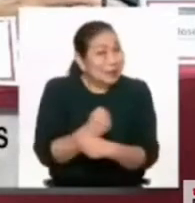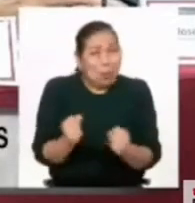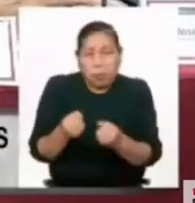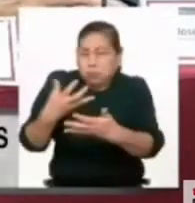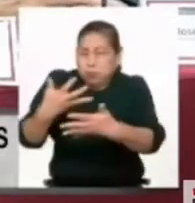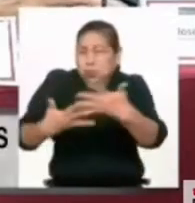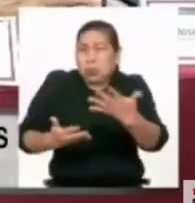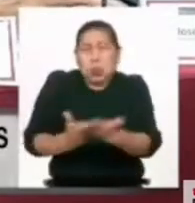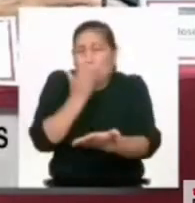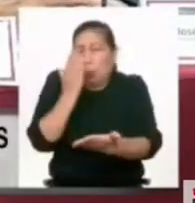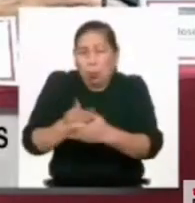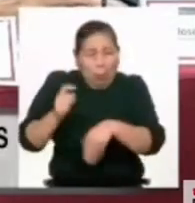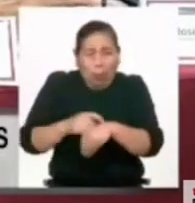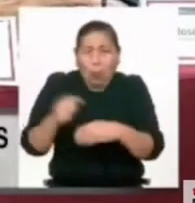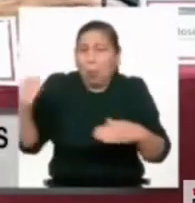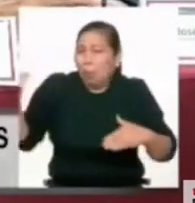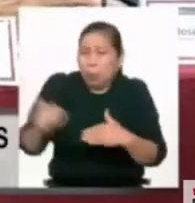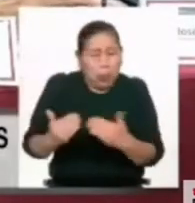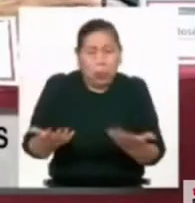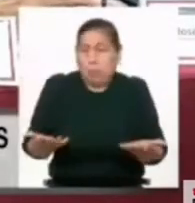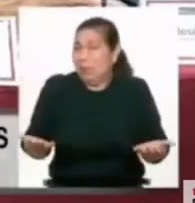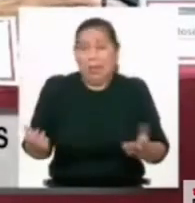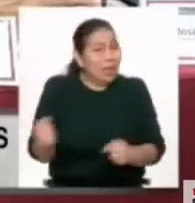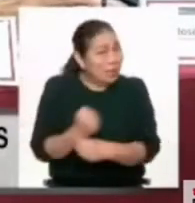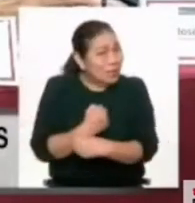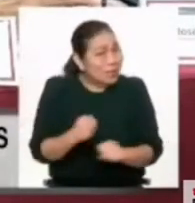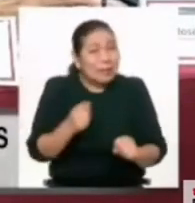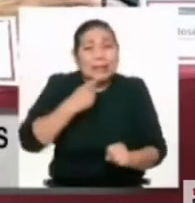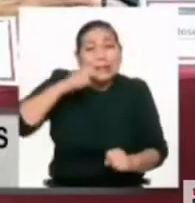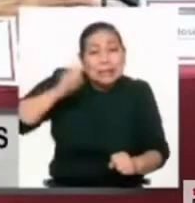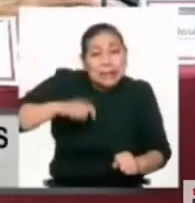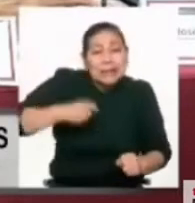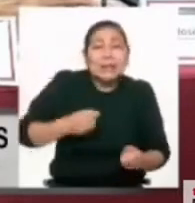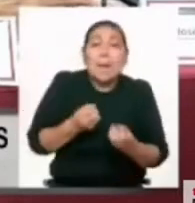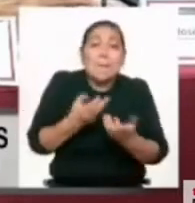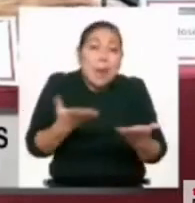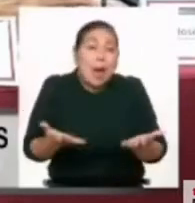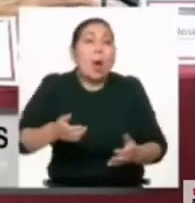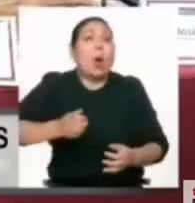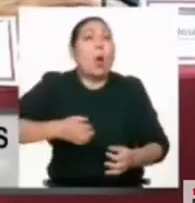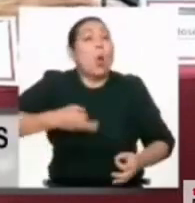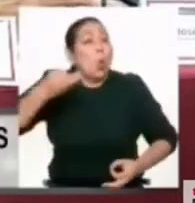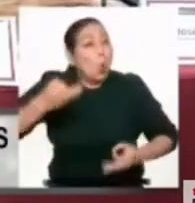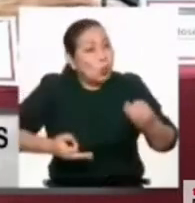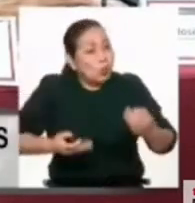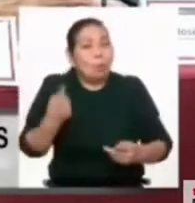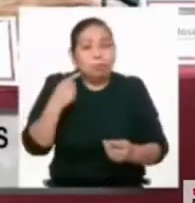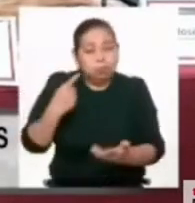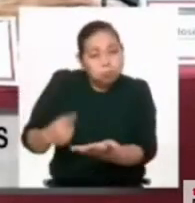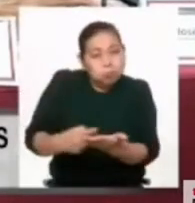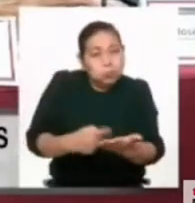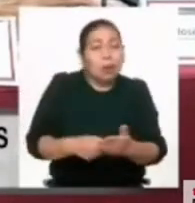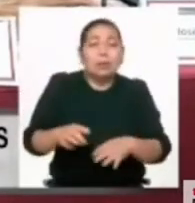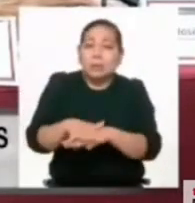imposible atender en menor tiempo. Entonces, eso también, hay un requerimiento ante la presidencia del Poder Judicial para que esta